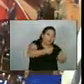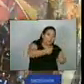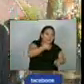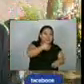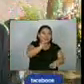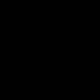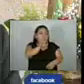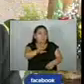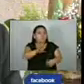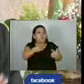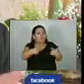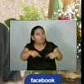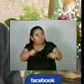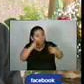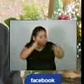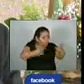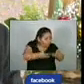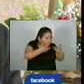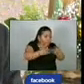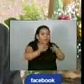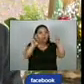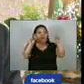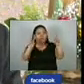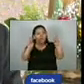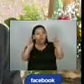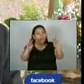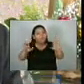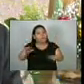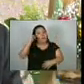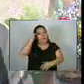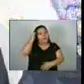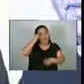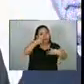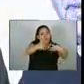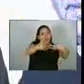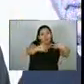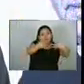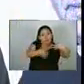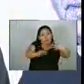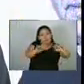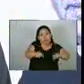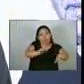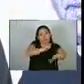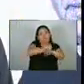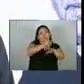aseguró que continúan estudiando el tema y las disposiciones que la normativa contiene